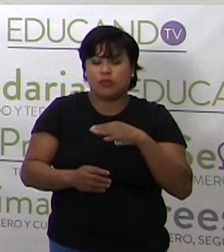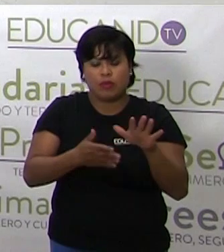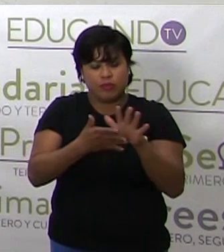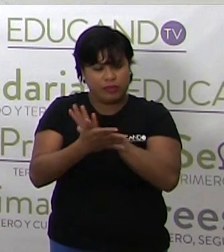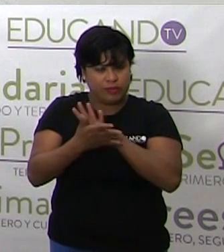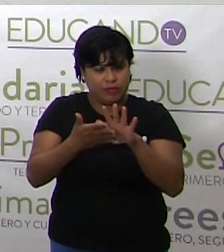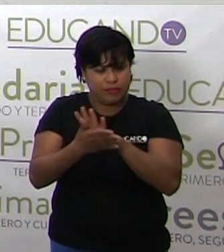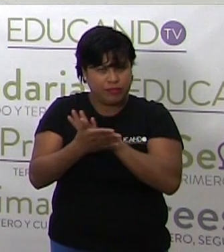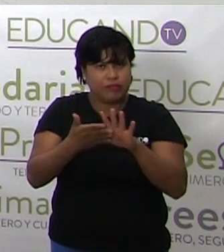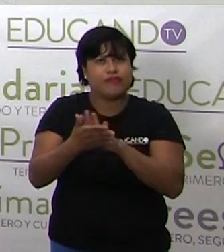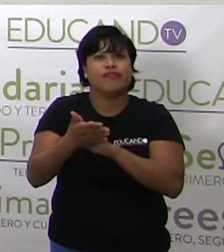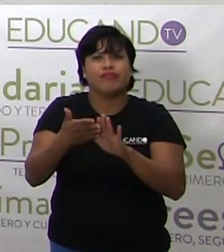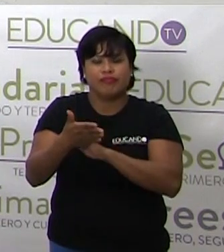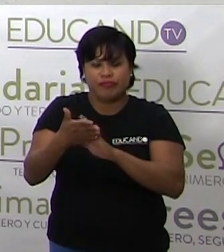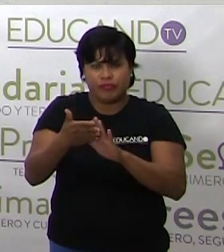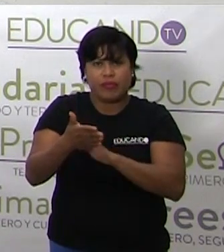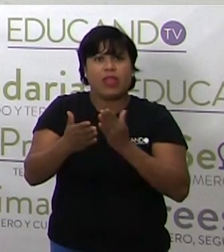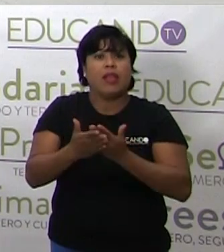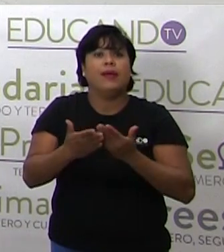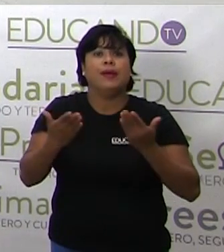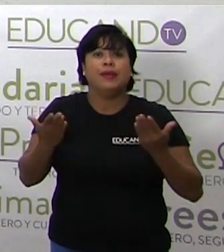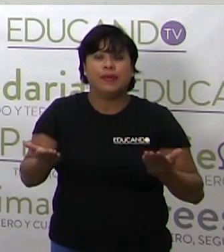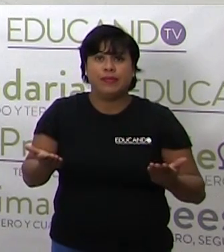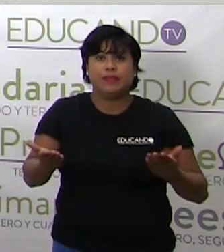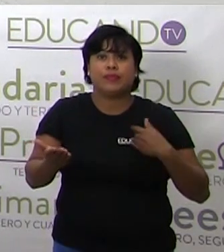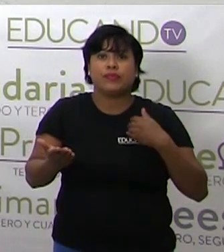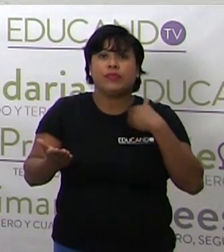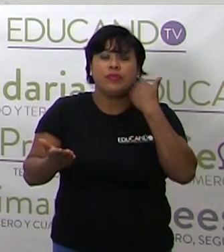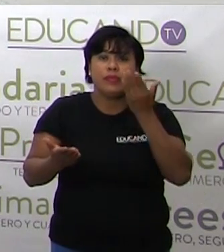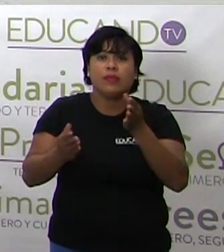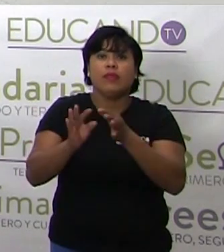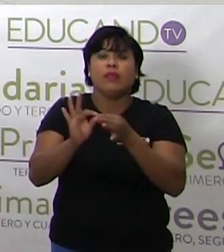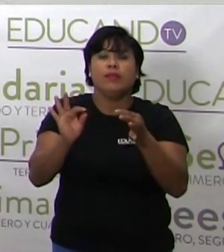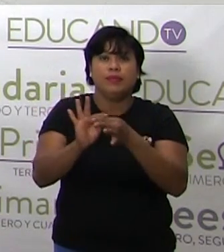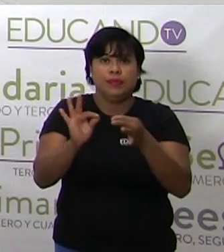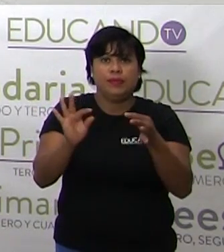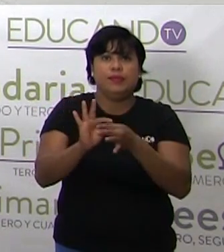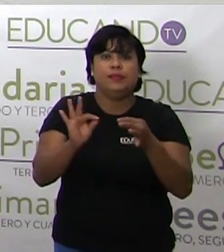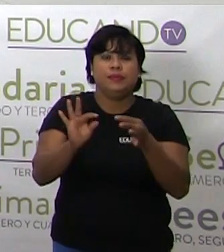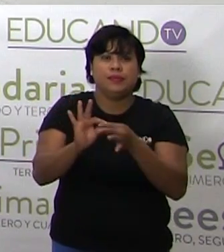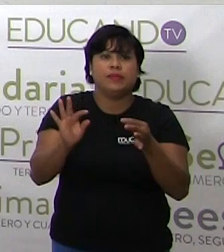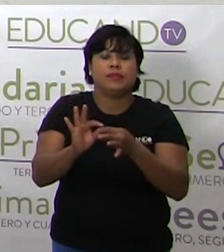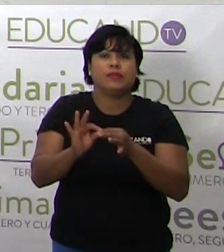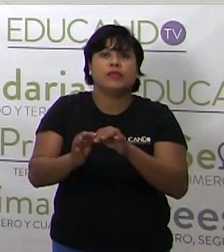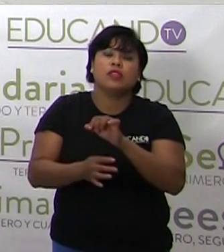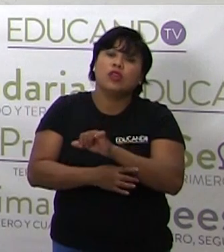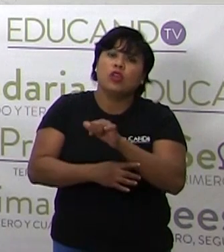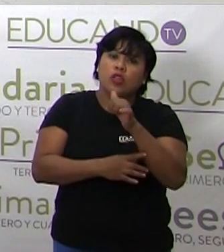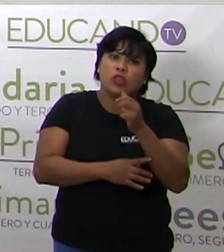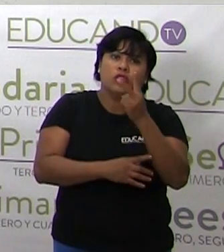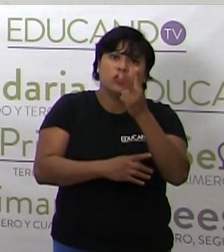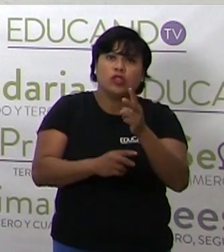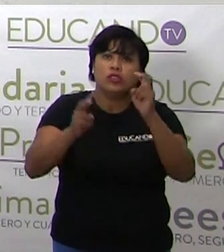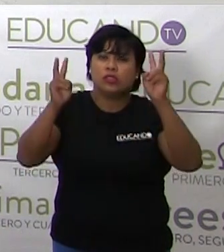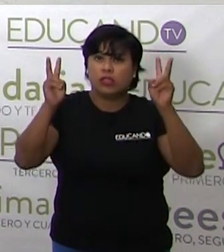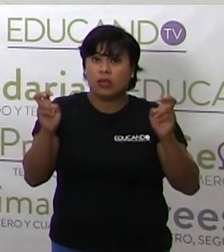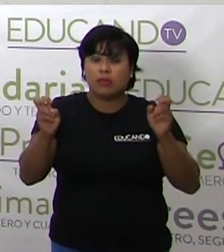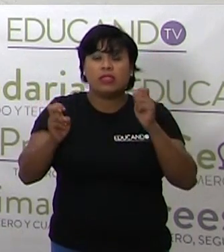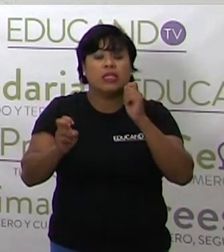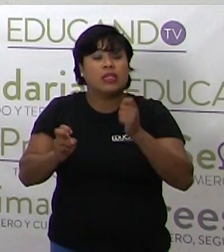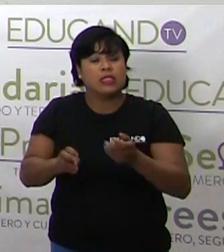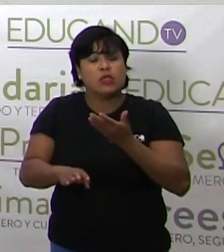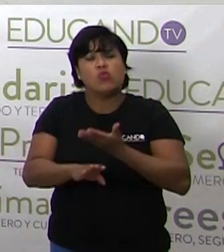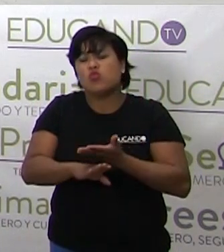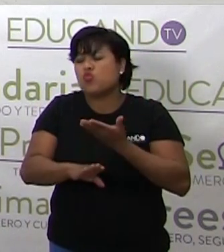borrar. Y ahora quiero explicarles otros dos temas que son muy,